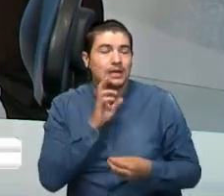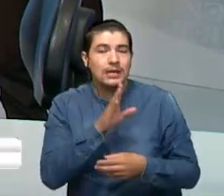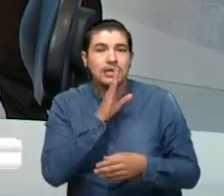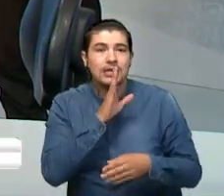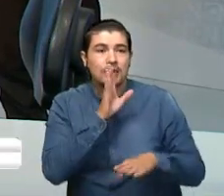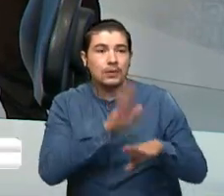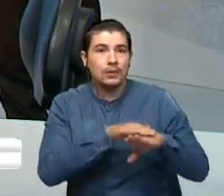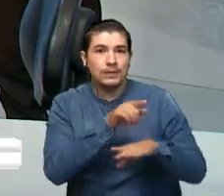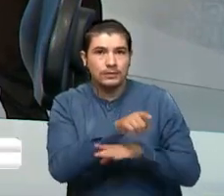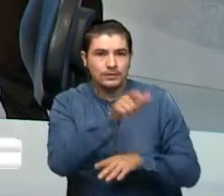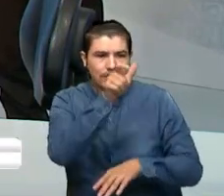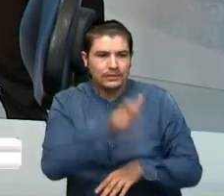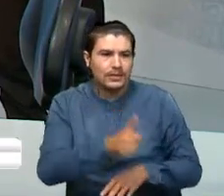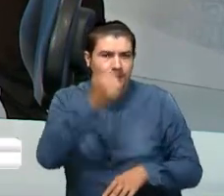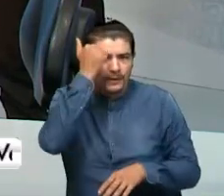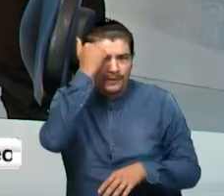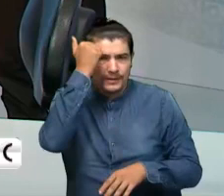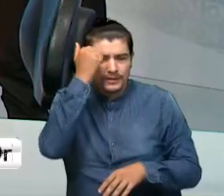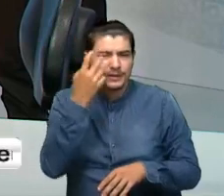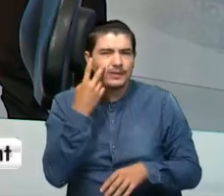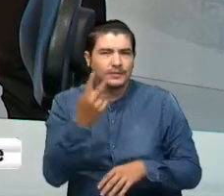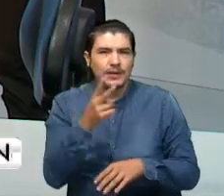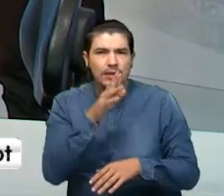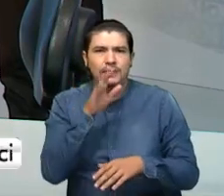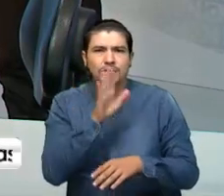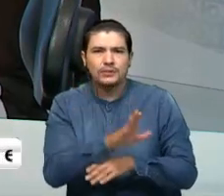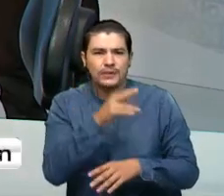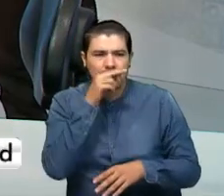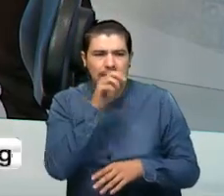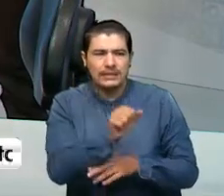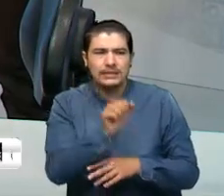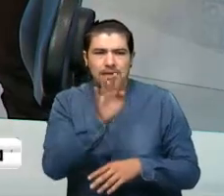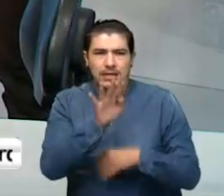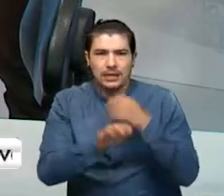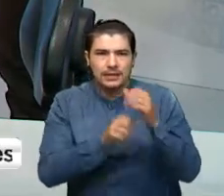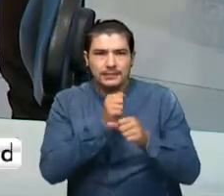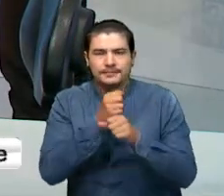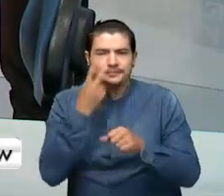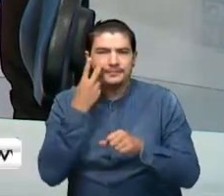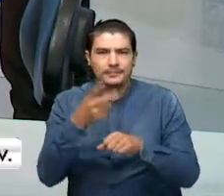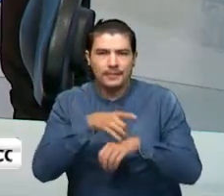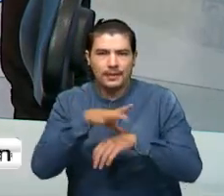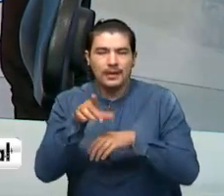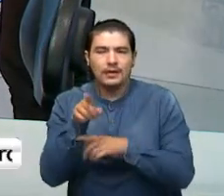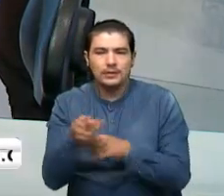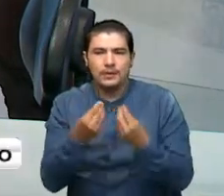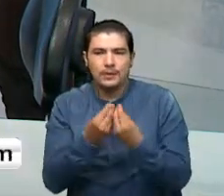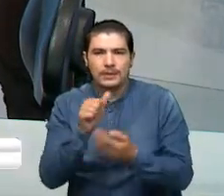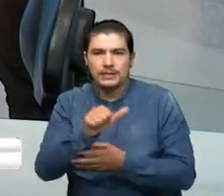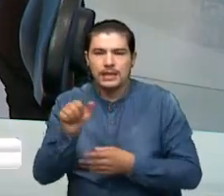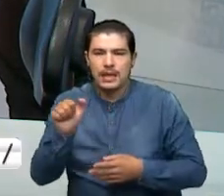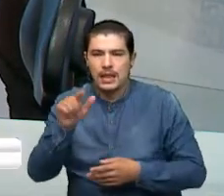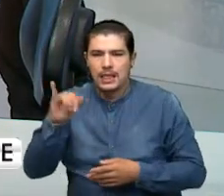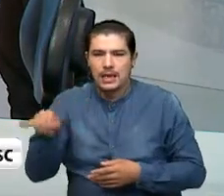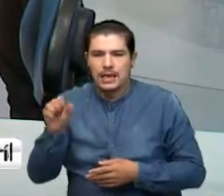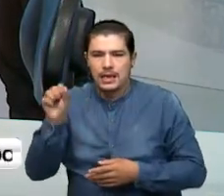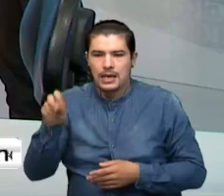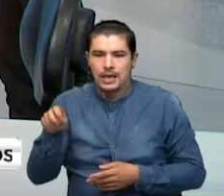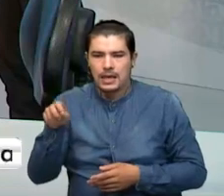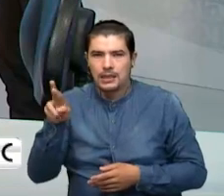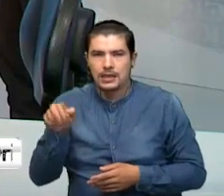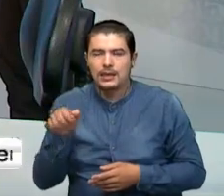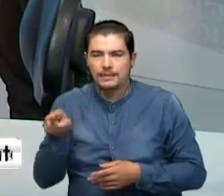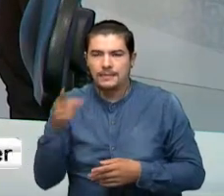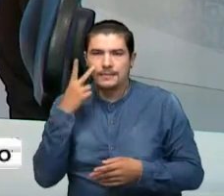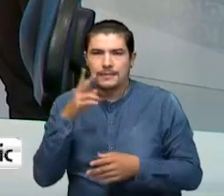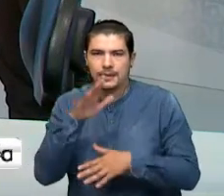culpable sería un profesor y eso se habrá registrado con una pequeña de tan solo 4 años de edad. Pero dejemos que sea nuestra compañera Alejandra Rincón quien nos amplíe esta información.